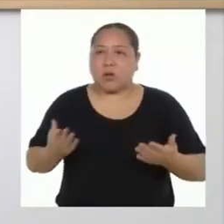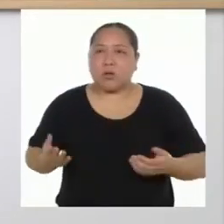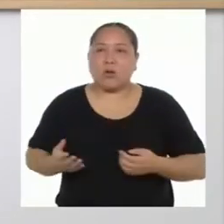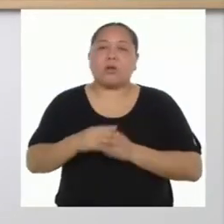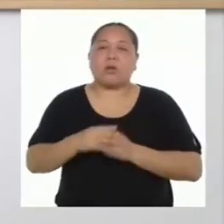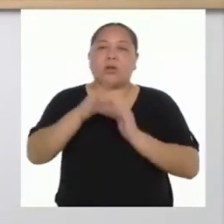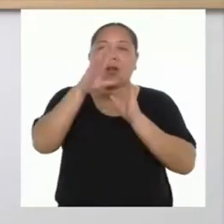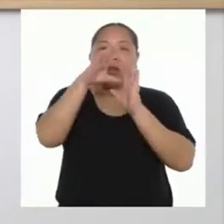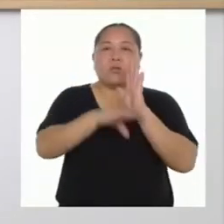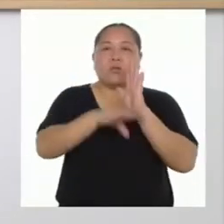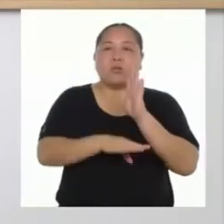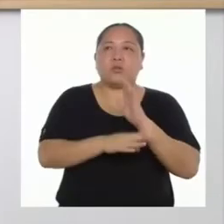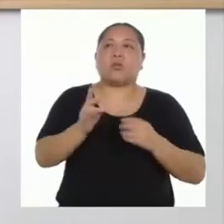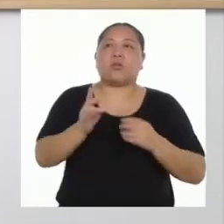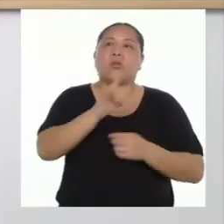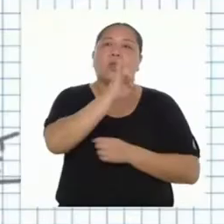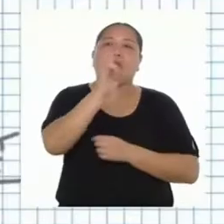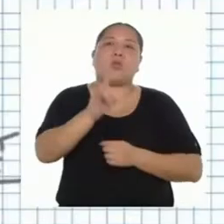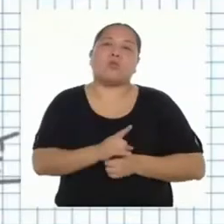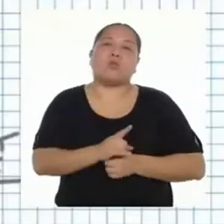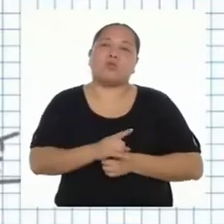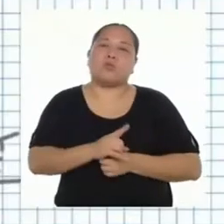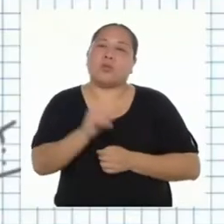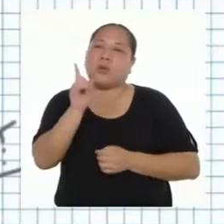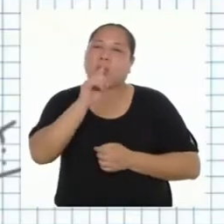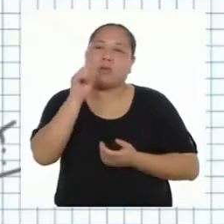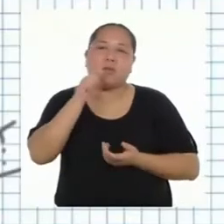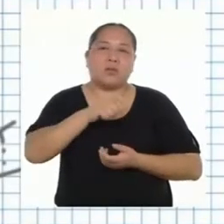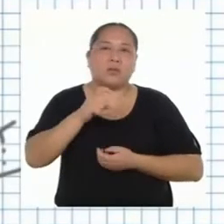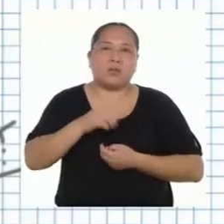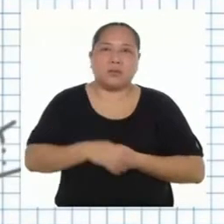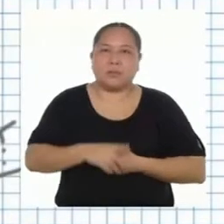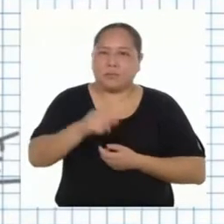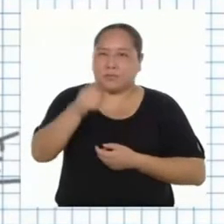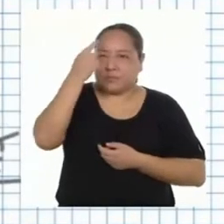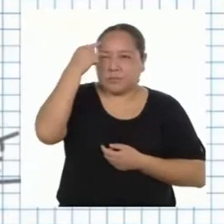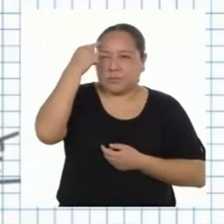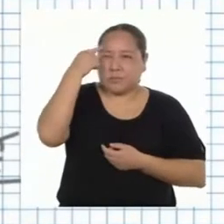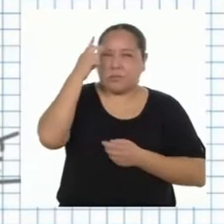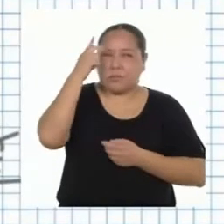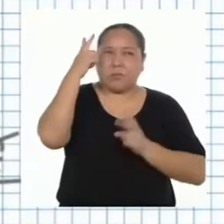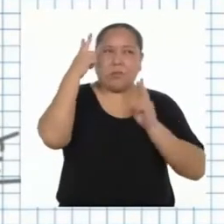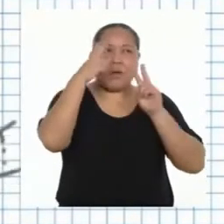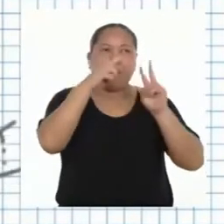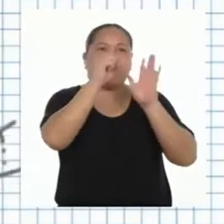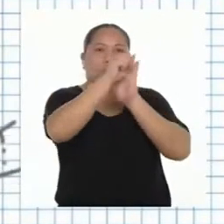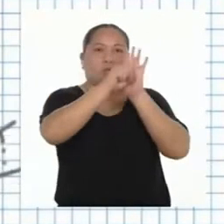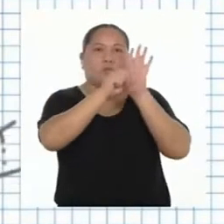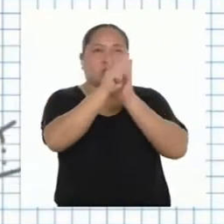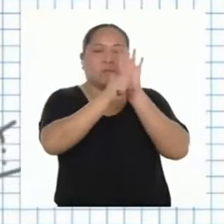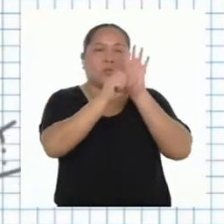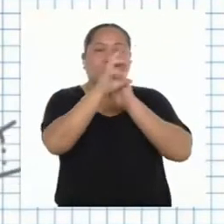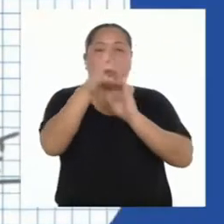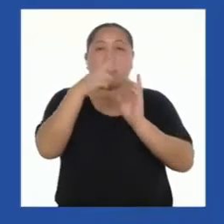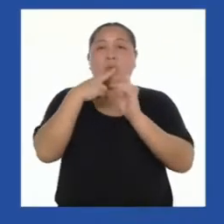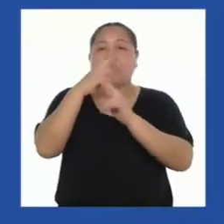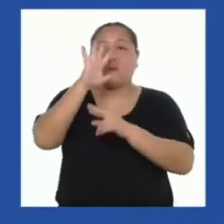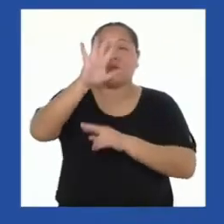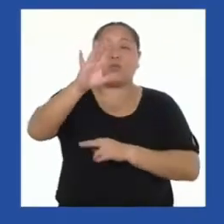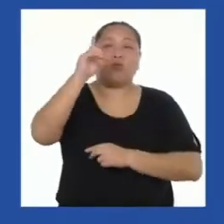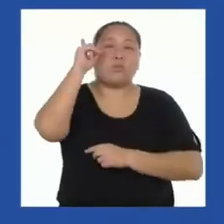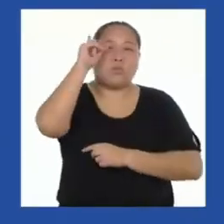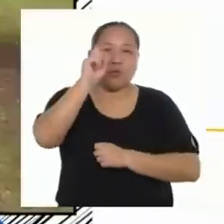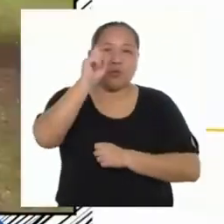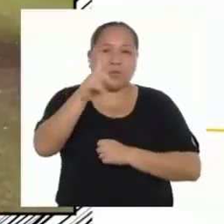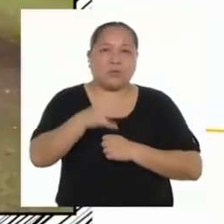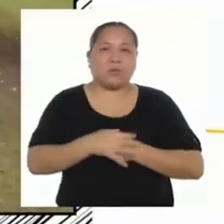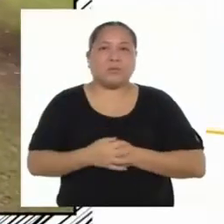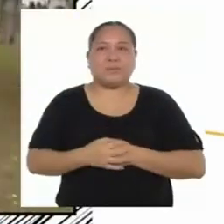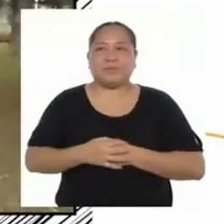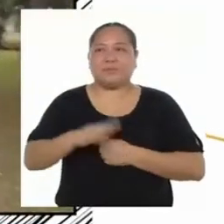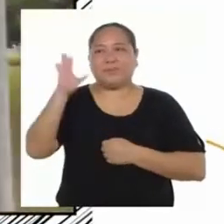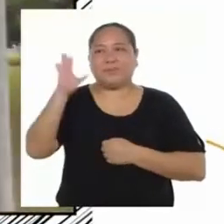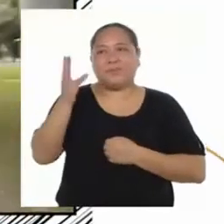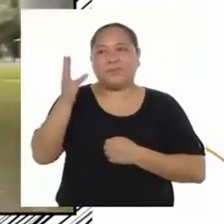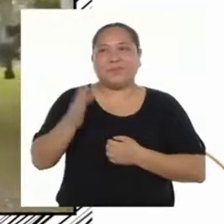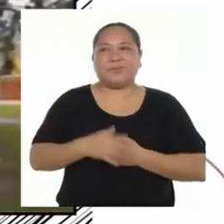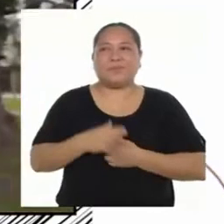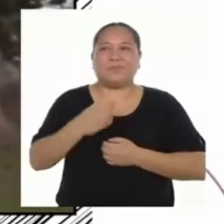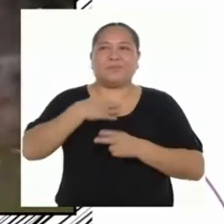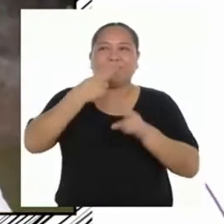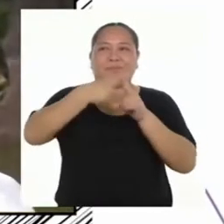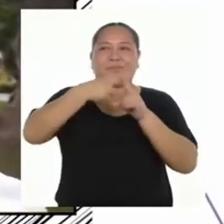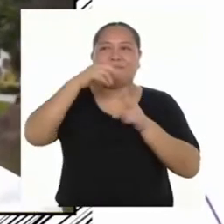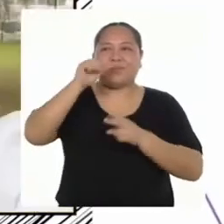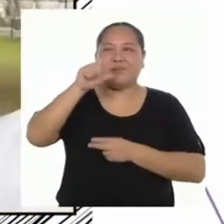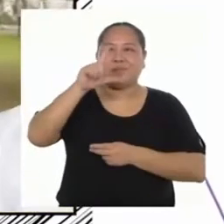la reducción del consumo innecesario. ¿Qué te parece si vemos un video para responder a tu pregunta? Hola, ¿qué tal?